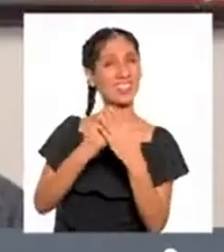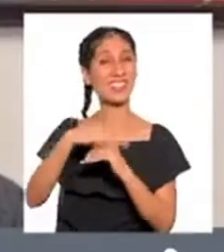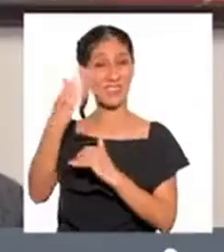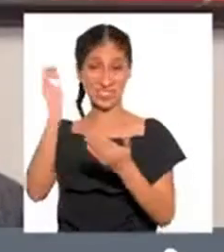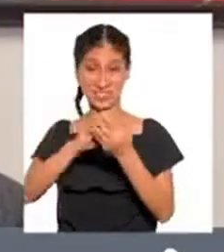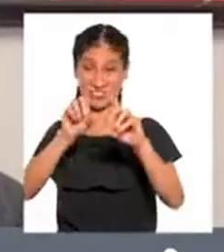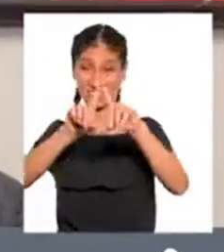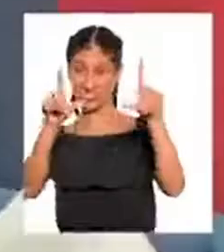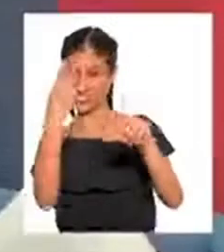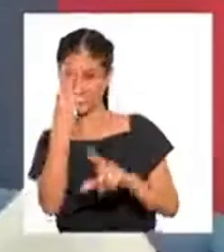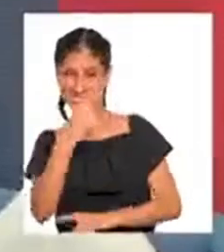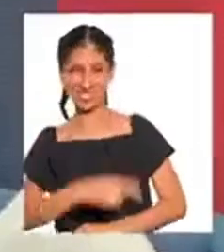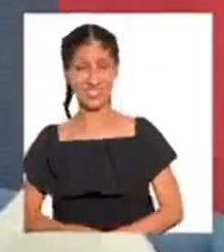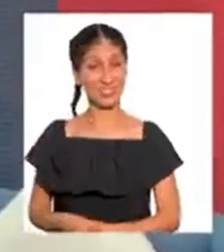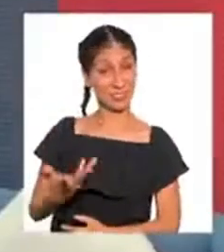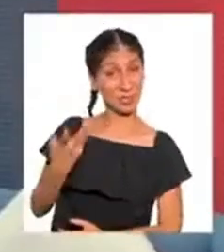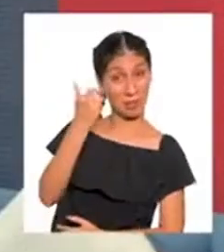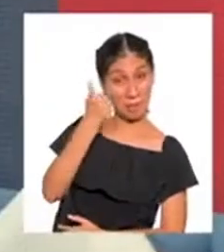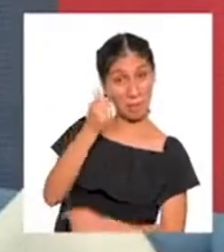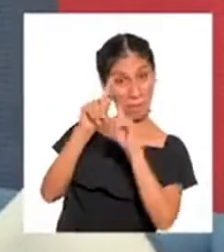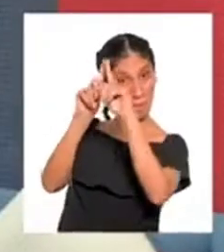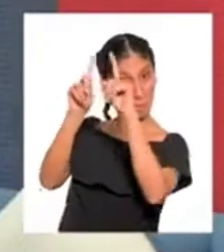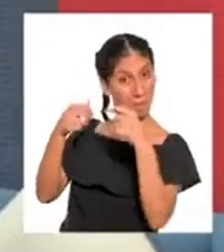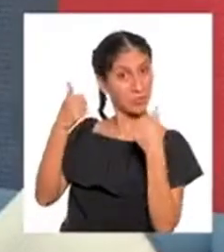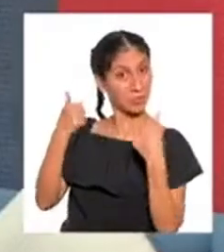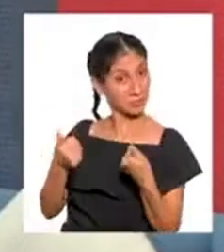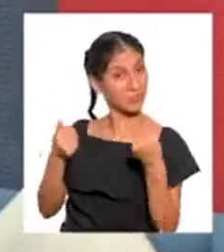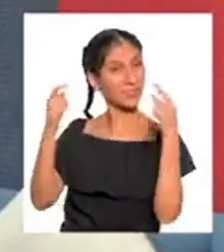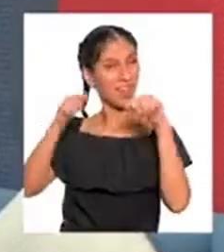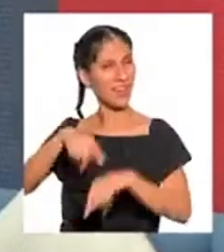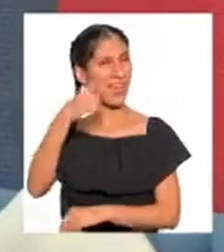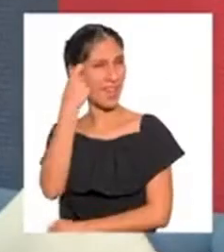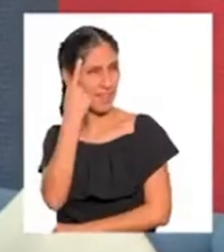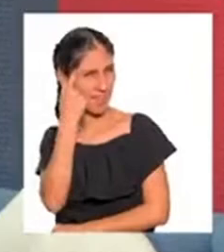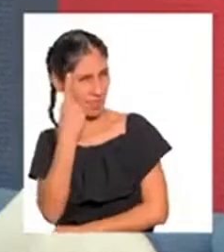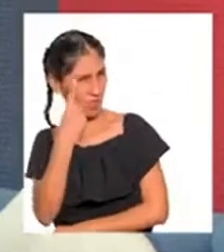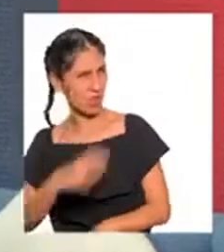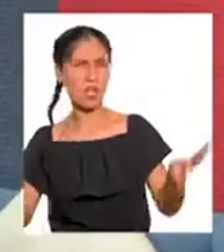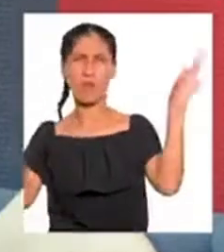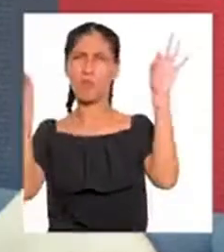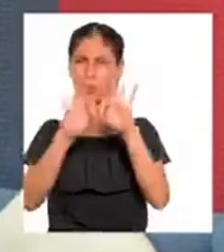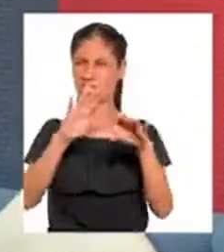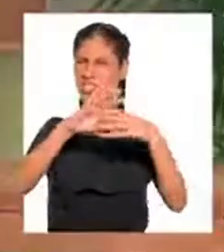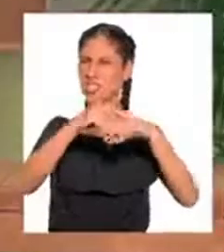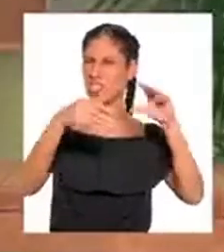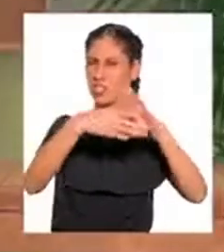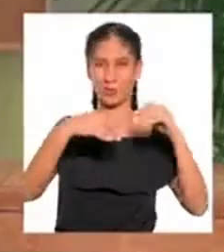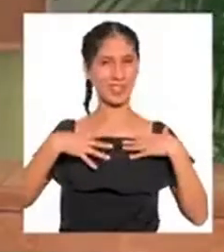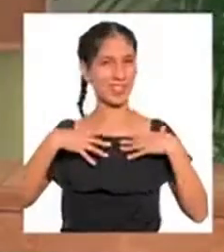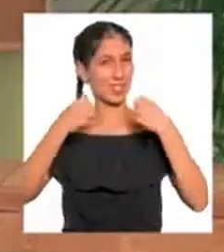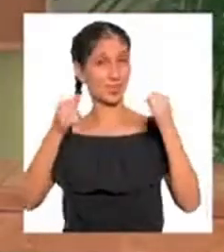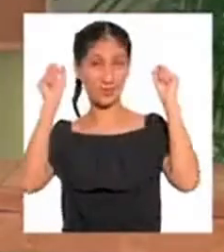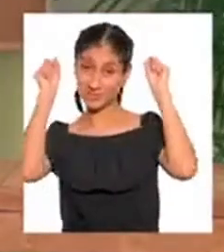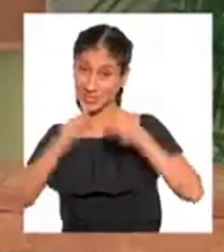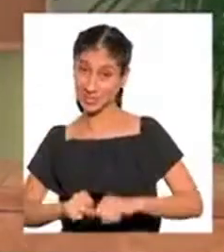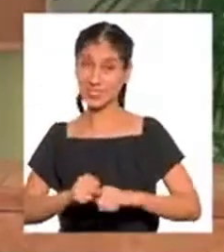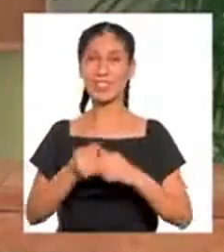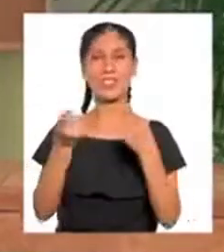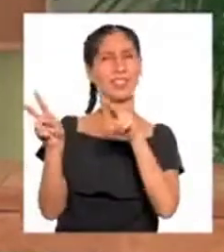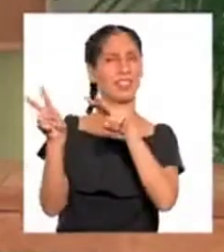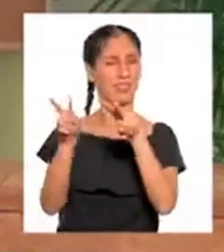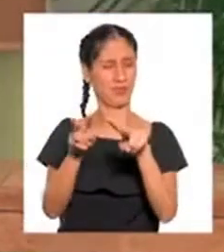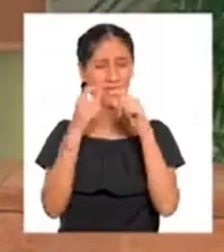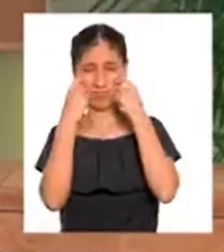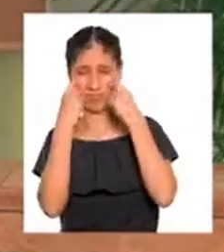próxima oportunidad. Qué chévere la entrevista, ¿no? Ahora entiendo la importancia de la historia de la salud. Sí, realmente ha sido